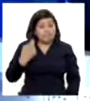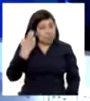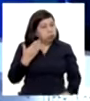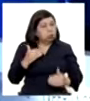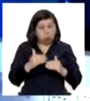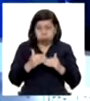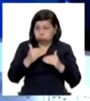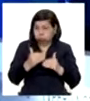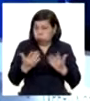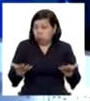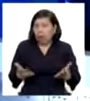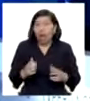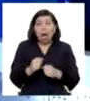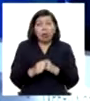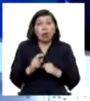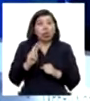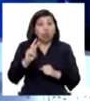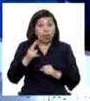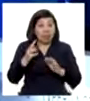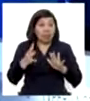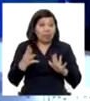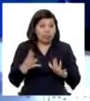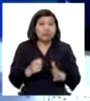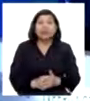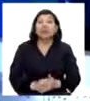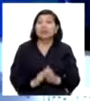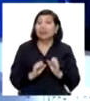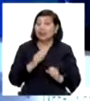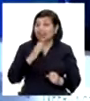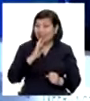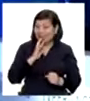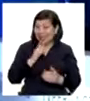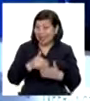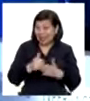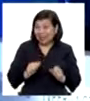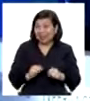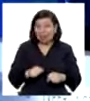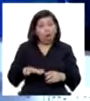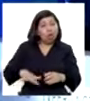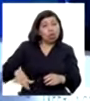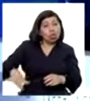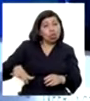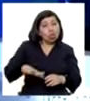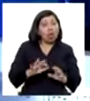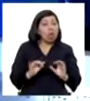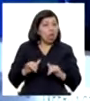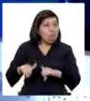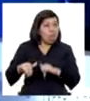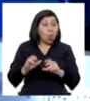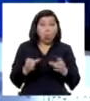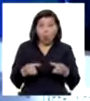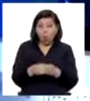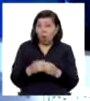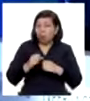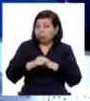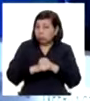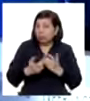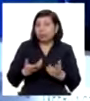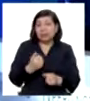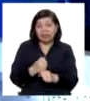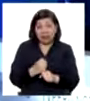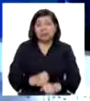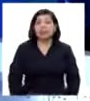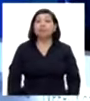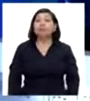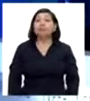es posterior, claro, 2019, ajá. ¿No? A partir del decreto supremo que te comenté, que decía claro. que todos ajá. teníamos que tener un comité que promueva esas